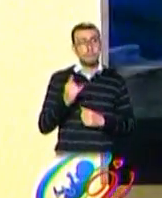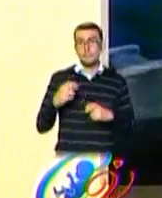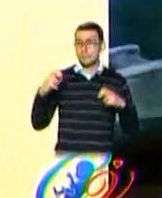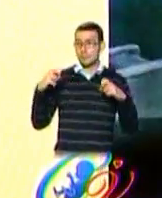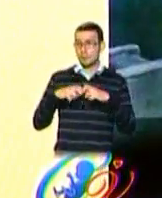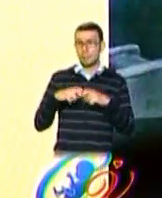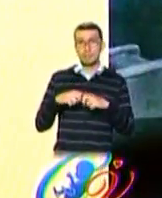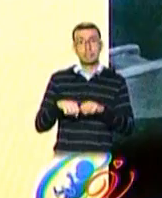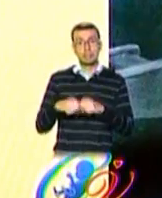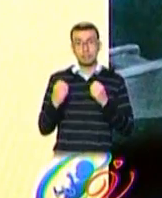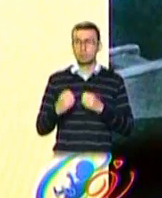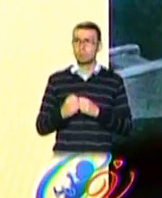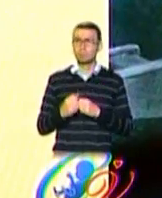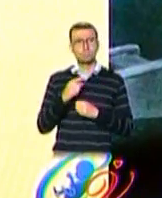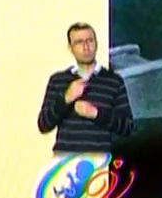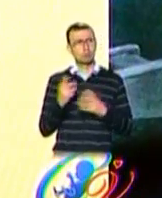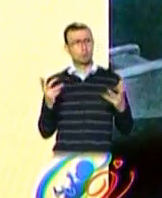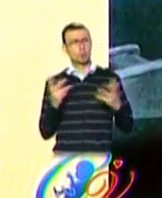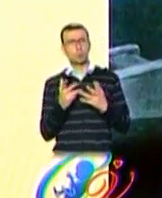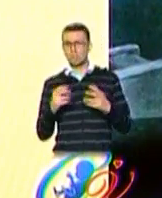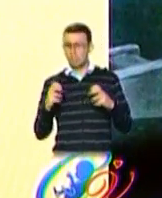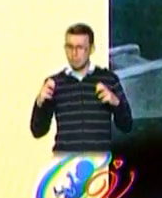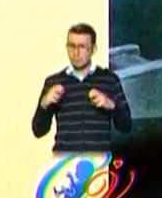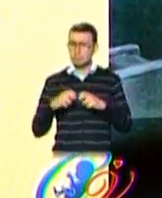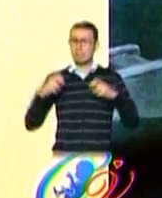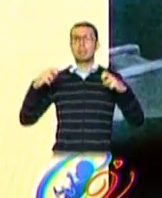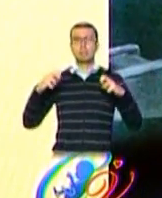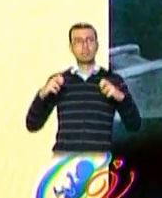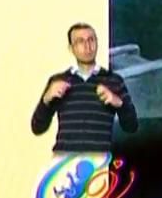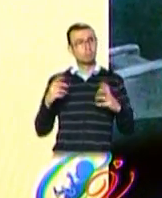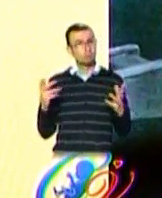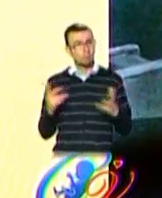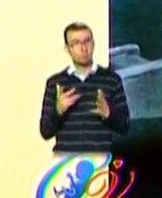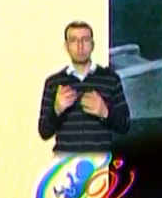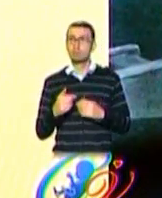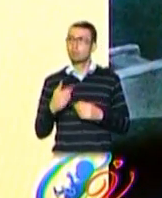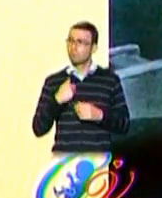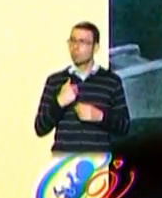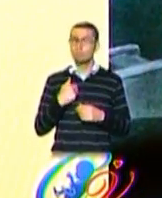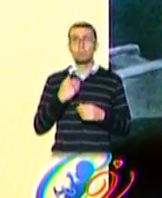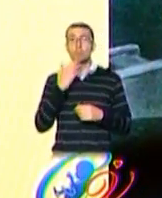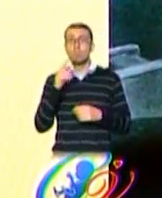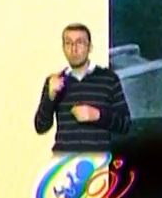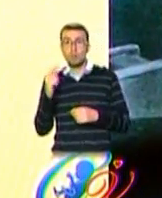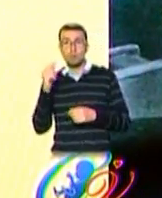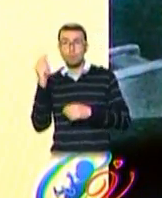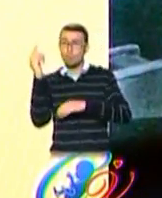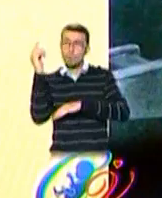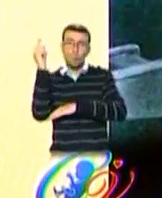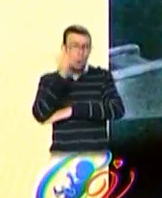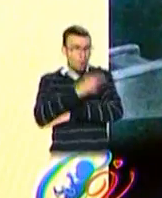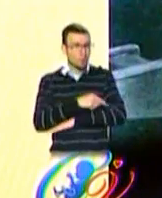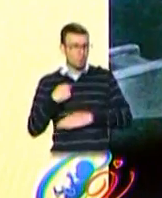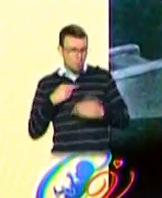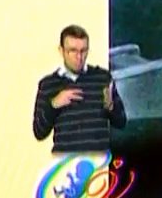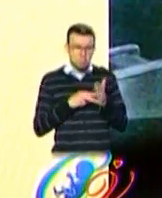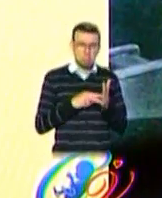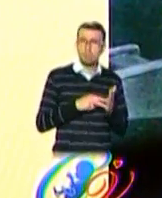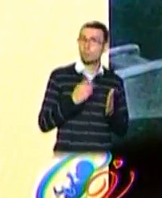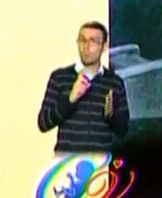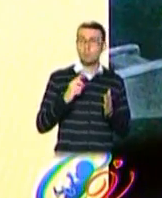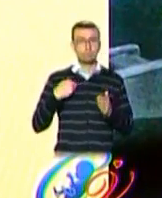uno dice, ¿y de dónde salió la chispa? Pues me conecté toda la noche a un equipo. No, nosotros somos una